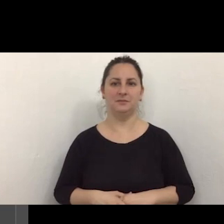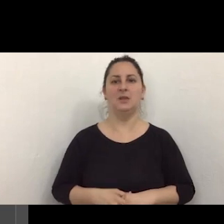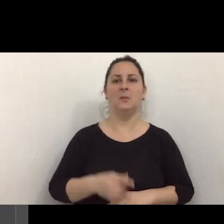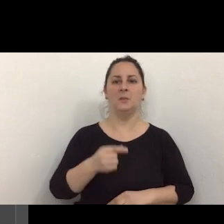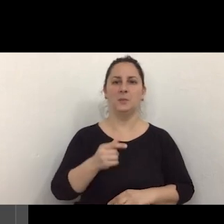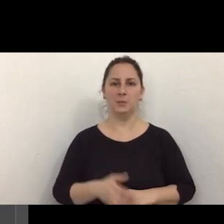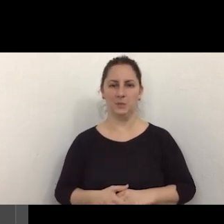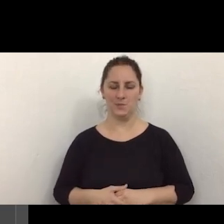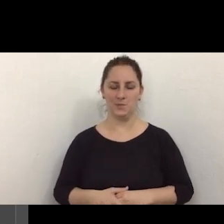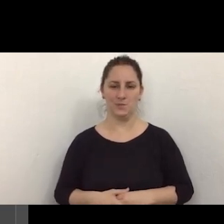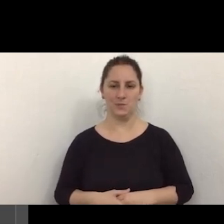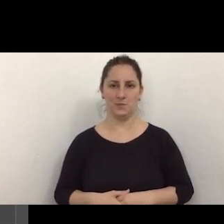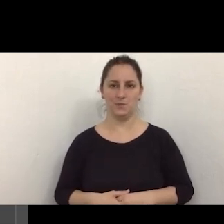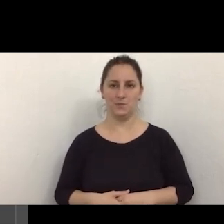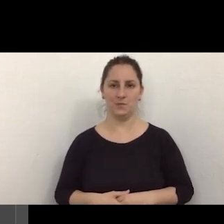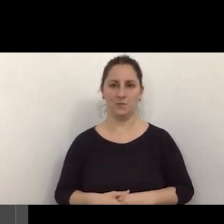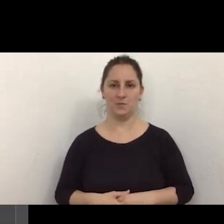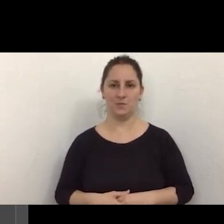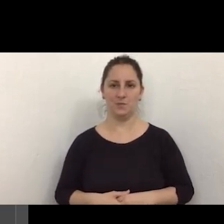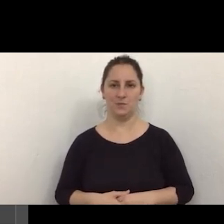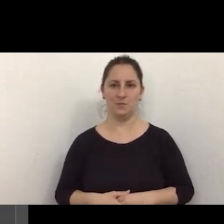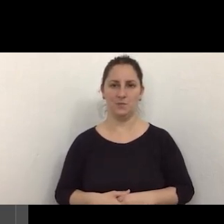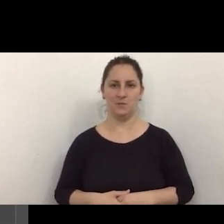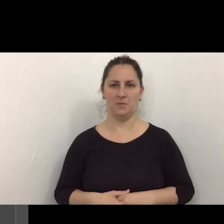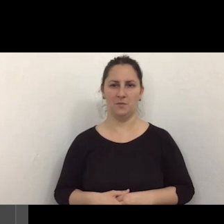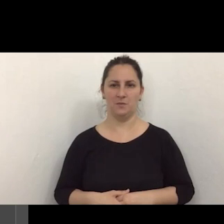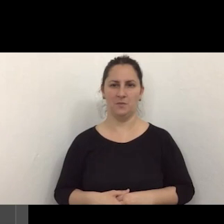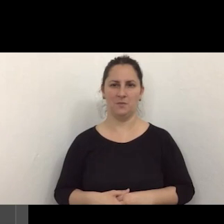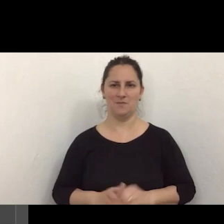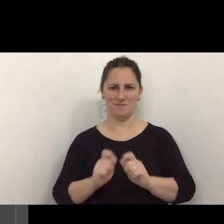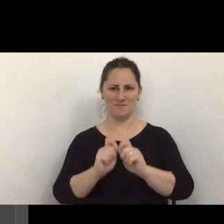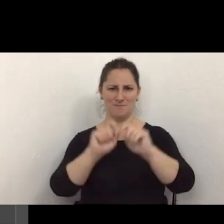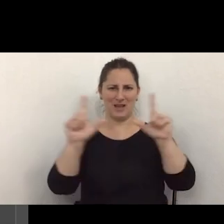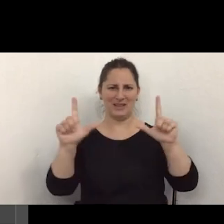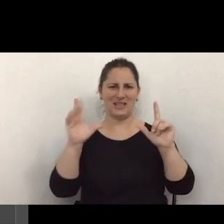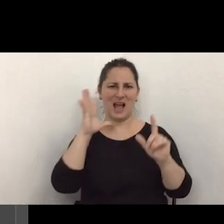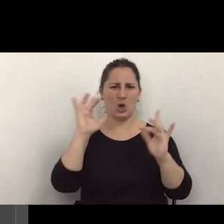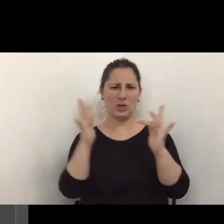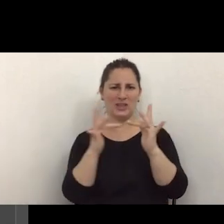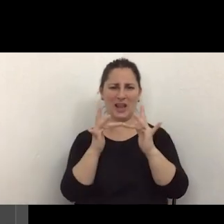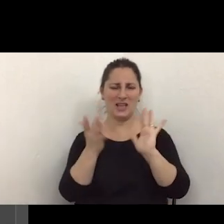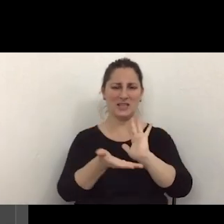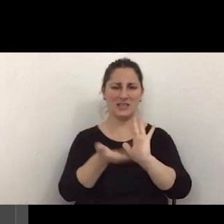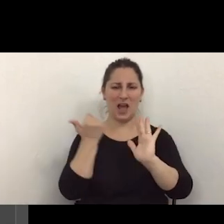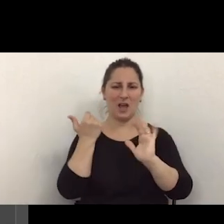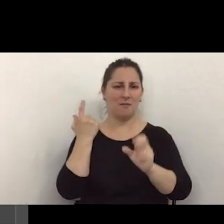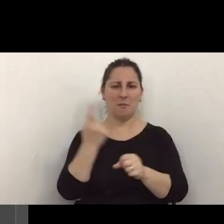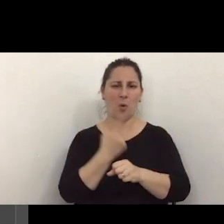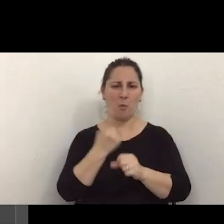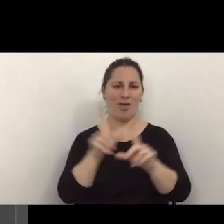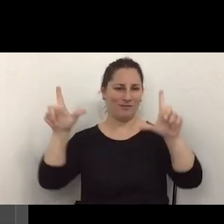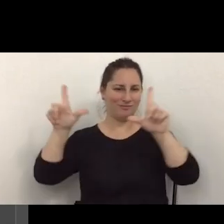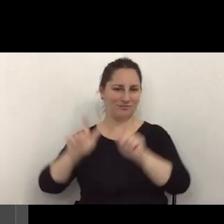lo quiero? No, es que tengo algo en el medio, se me metió una pantalla de internet y la quiero sacar y no puedo, pero bueno,